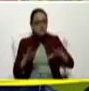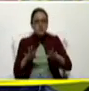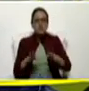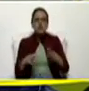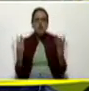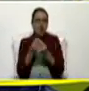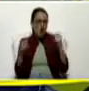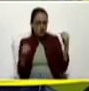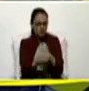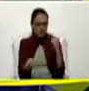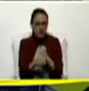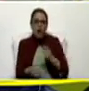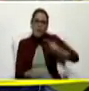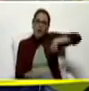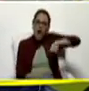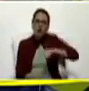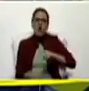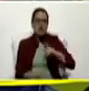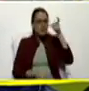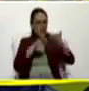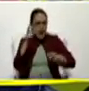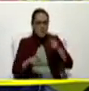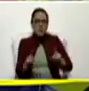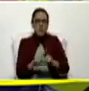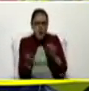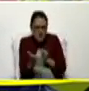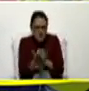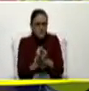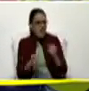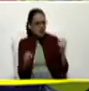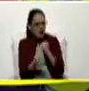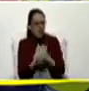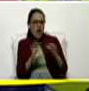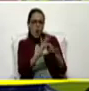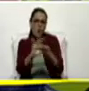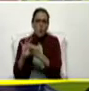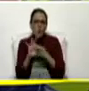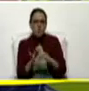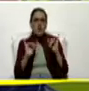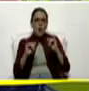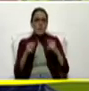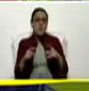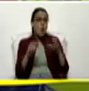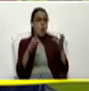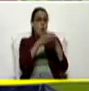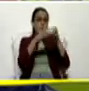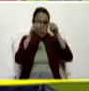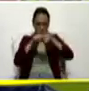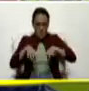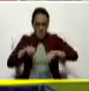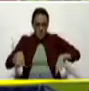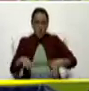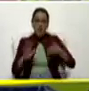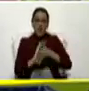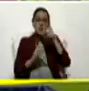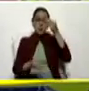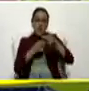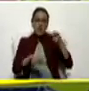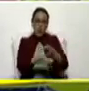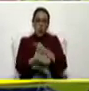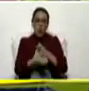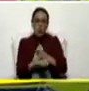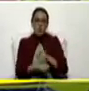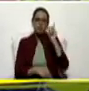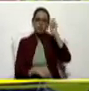trabajo de estos legales Patriotas que integran esa estructura que usted ha creado como ha sido el